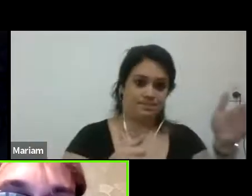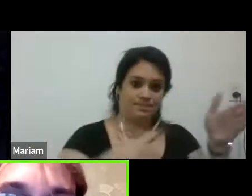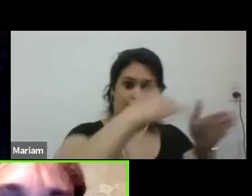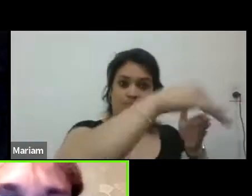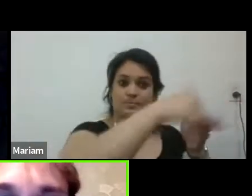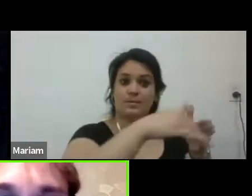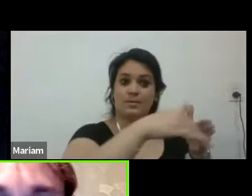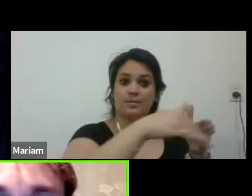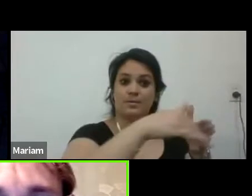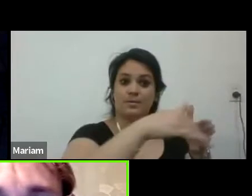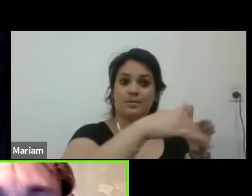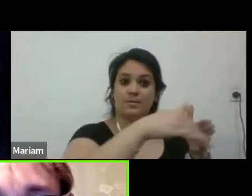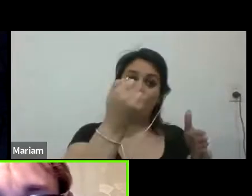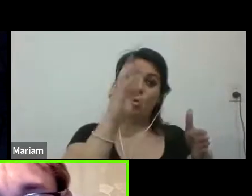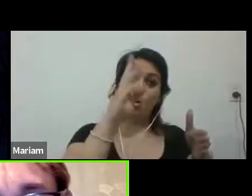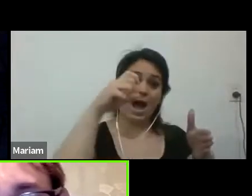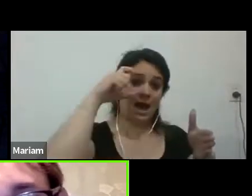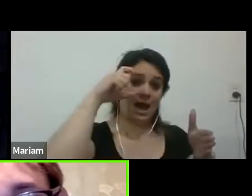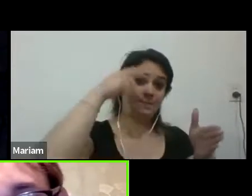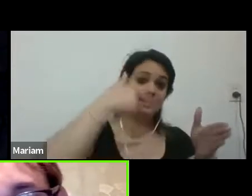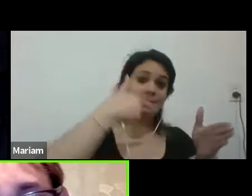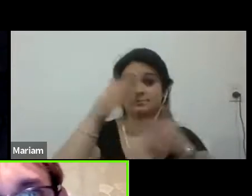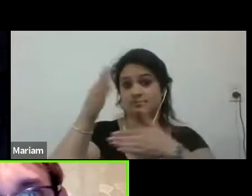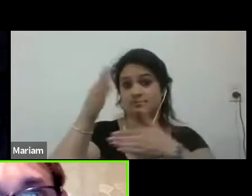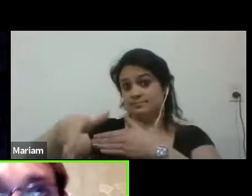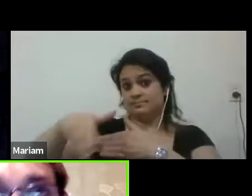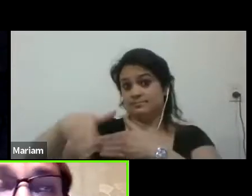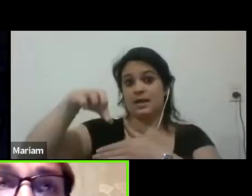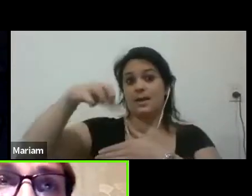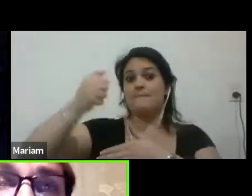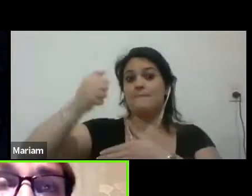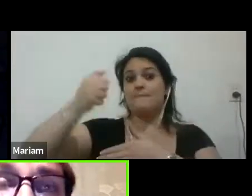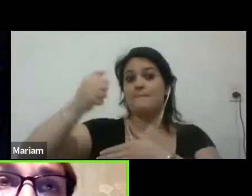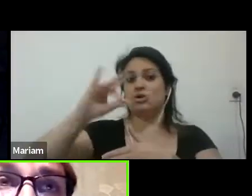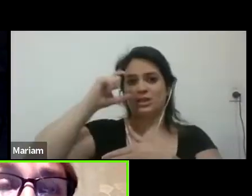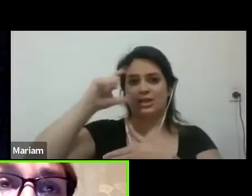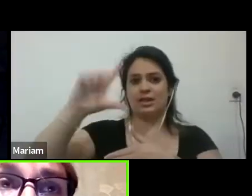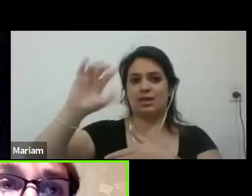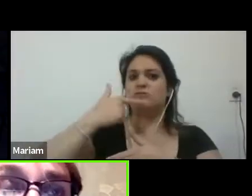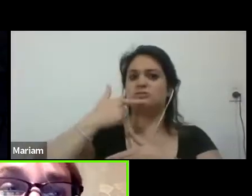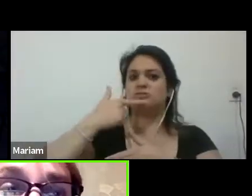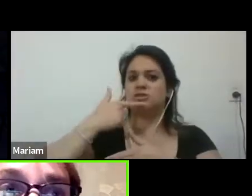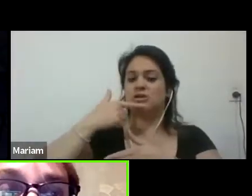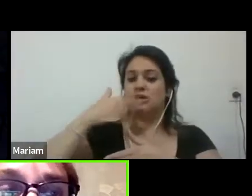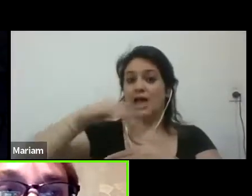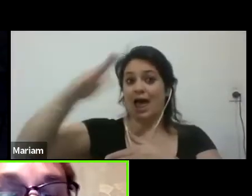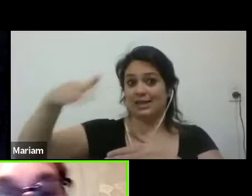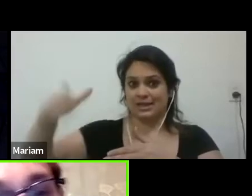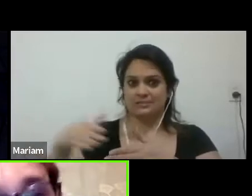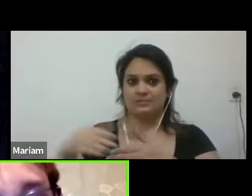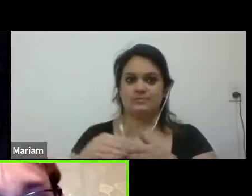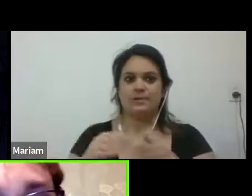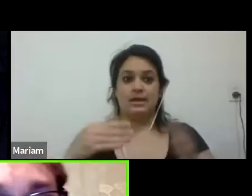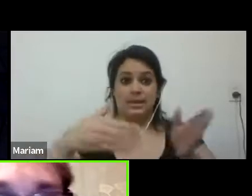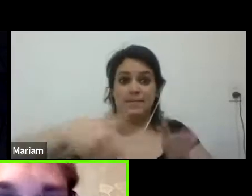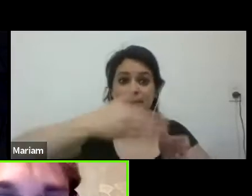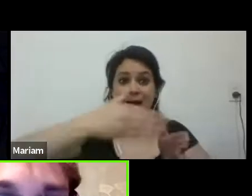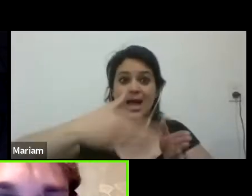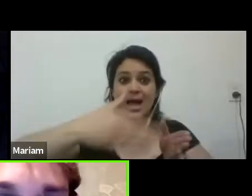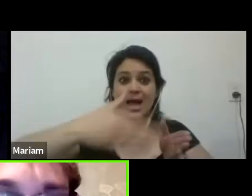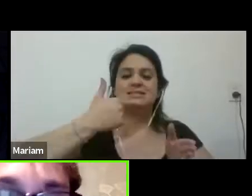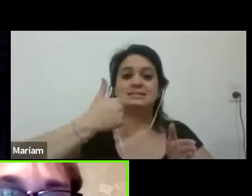andes para que nos demos una idea si nosotros vamos por lo que se despeña vamos a ver hacia el final de la calle el hospital militar una cuadra y media